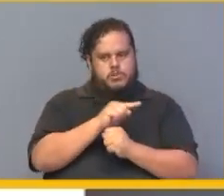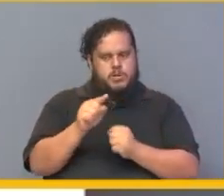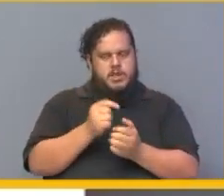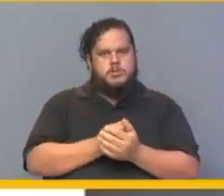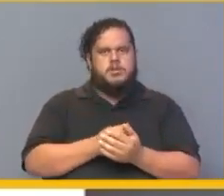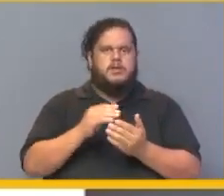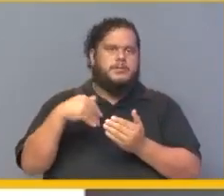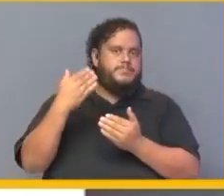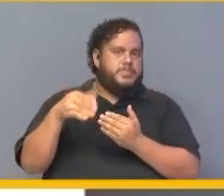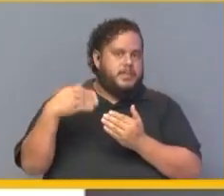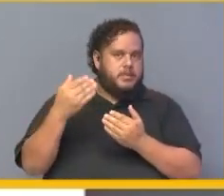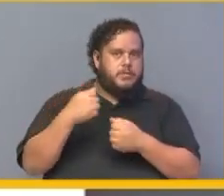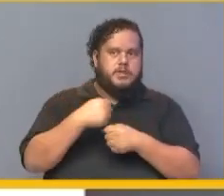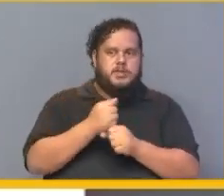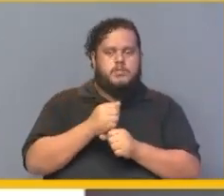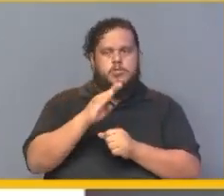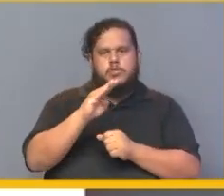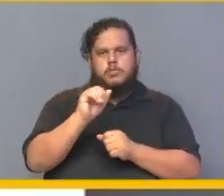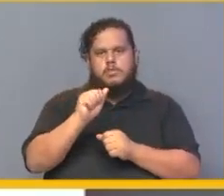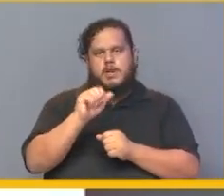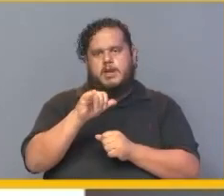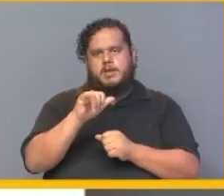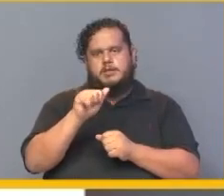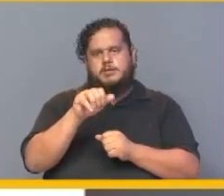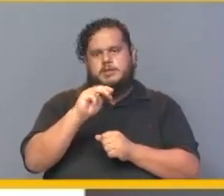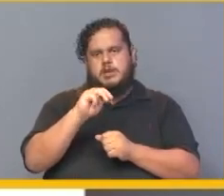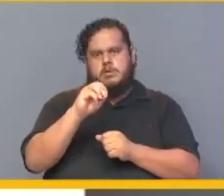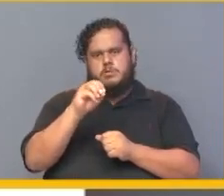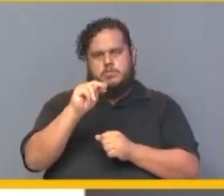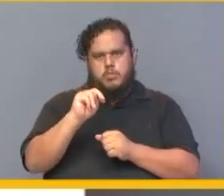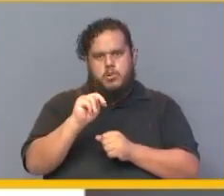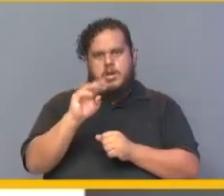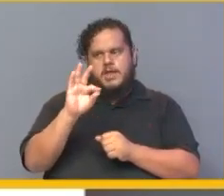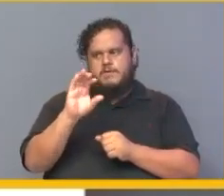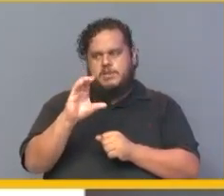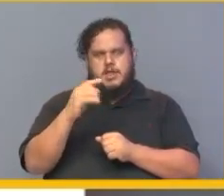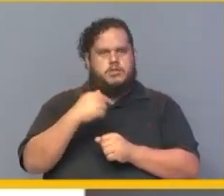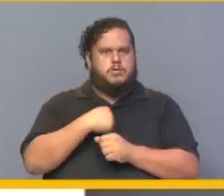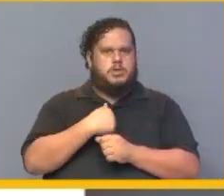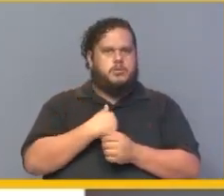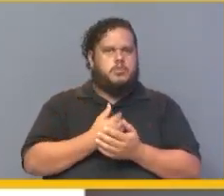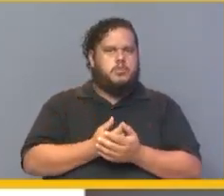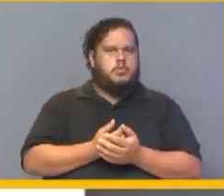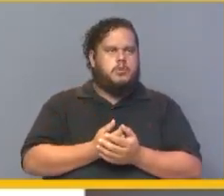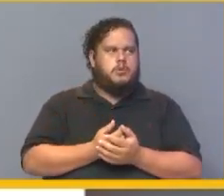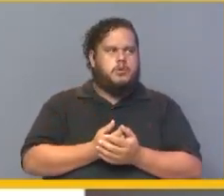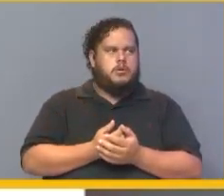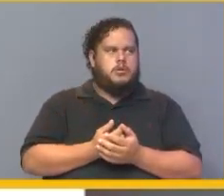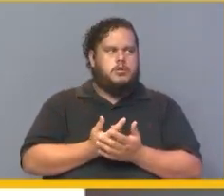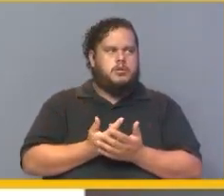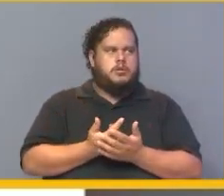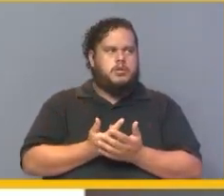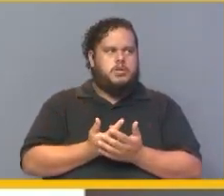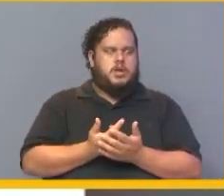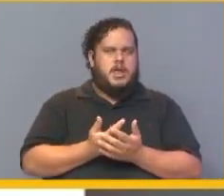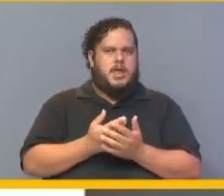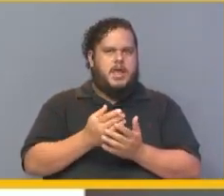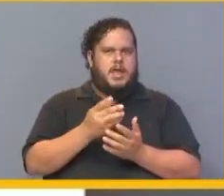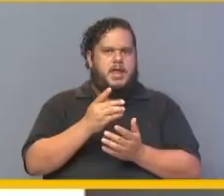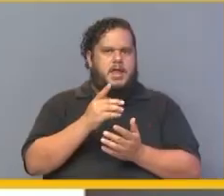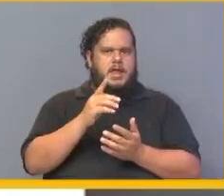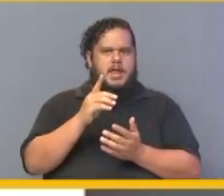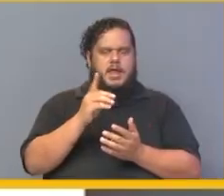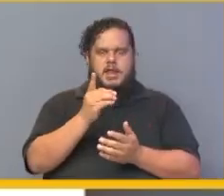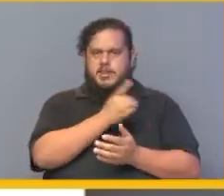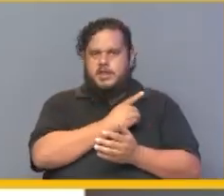Después pasamos a hacer lo que era Bayamón FC, donde yo soy el prácticamente el director de las